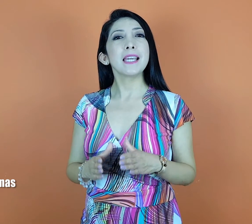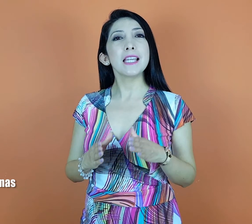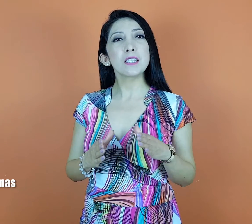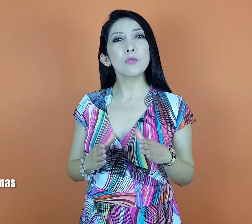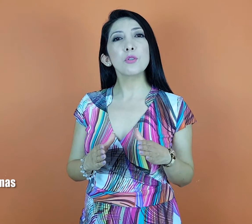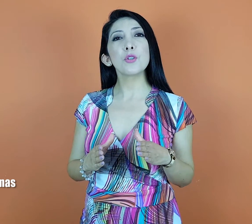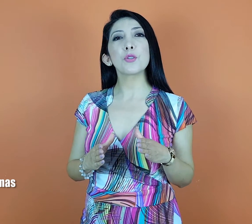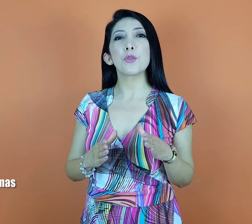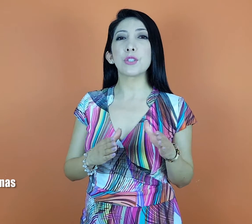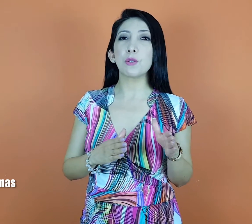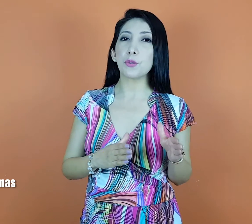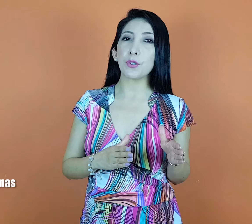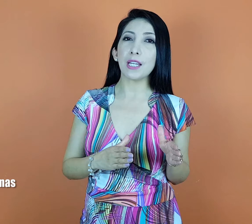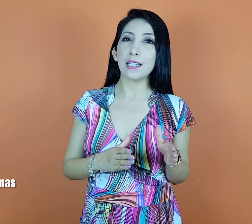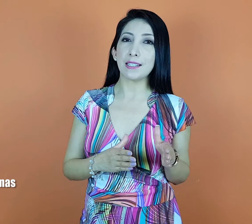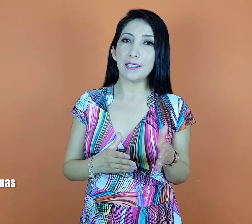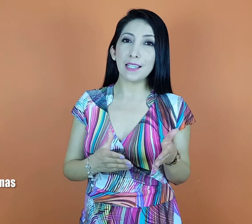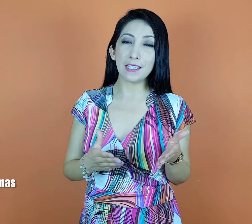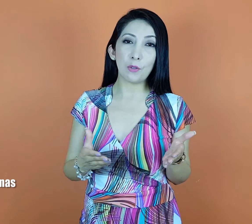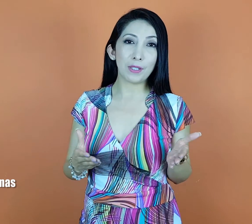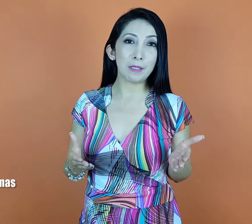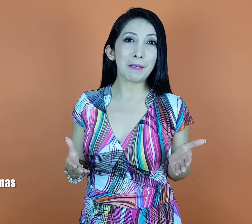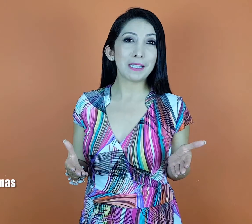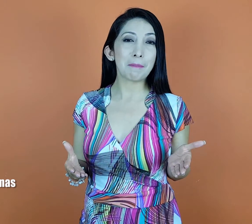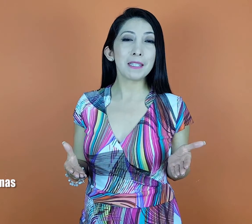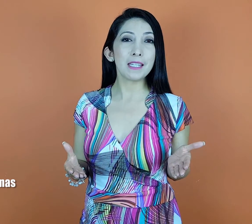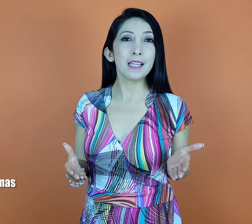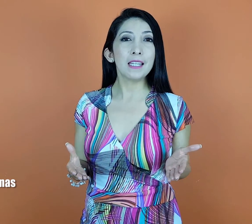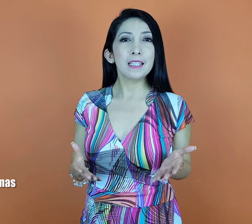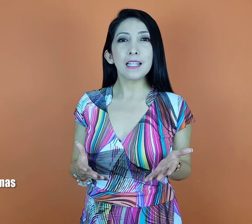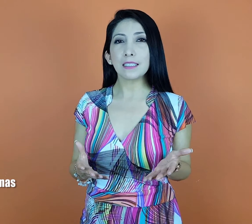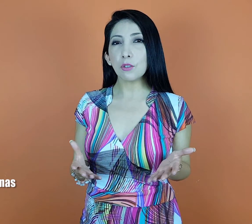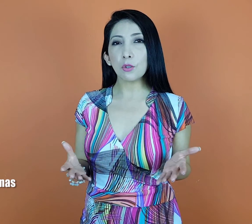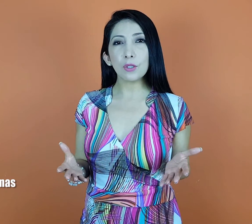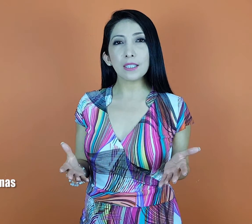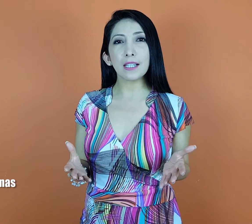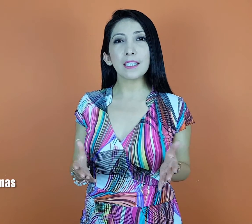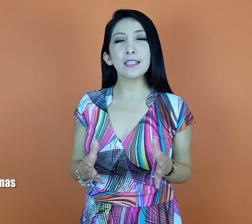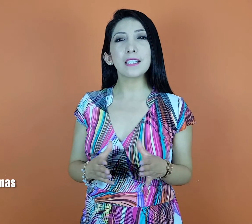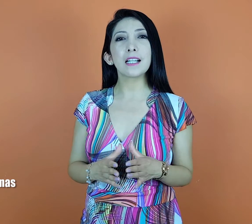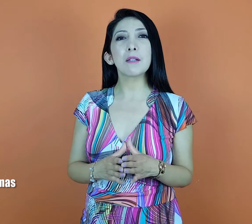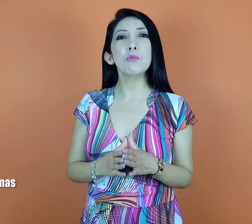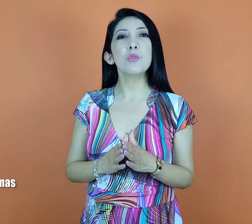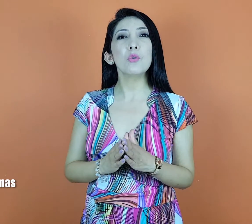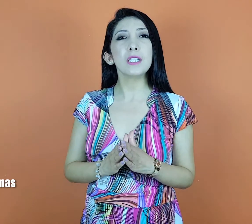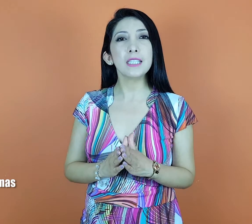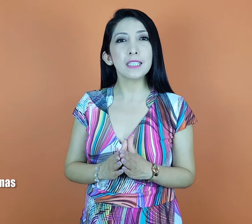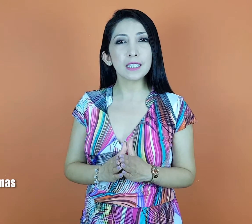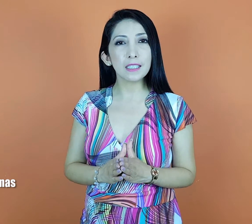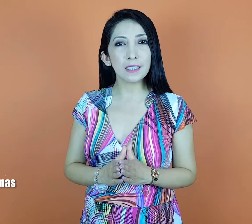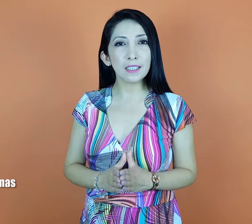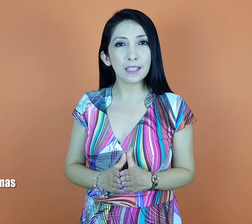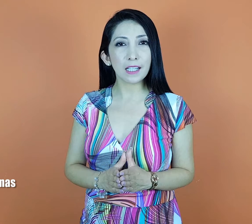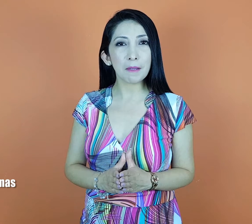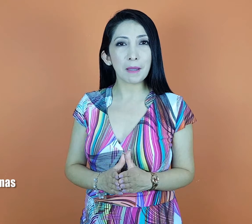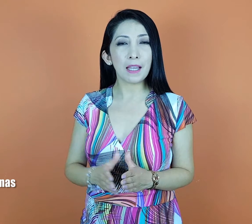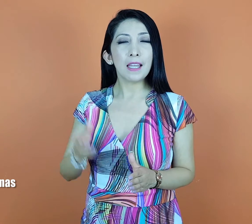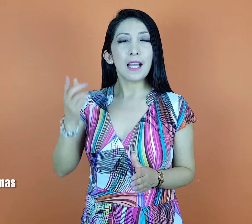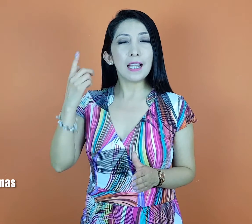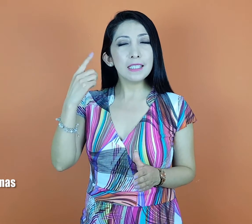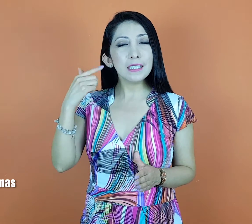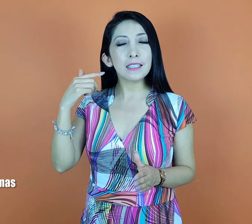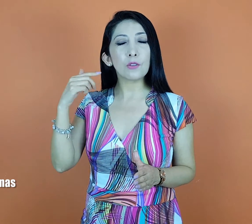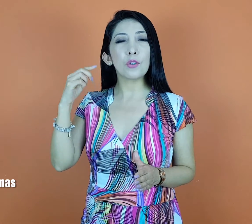Constitucionalpa Estudios Constitucionales Yachaywasimanta pacha llaqtayuqkunata hayarirqakamunku internet